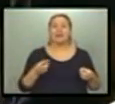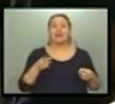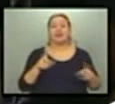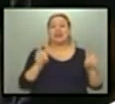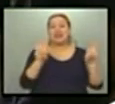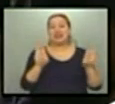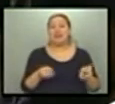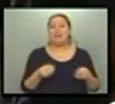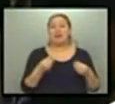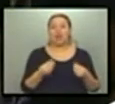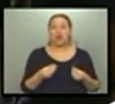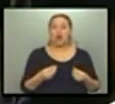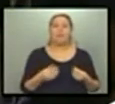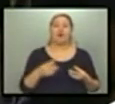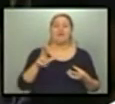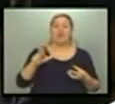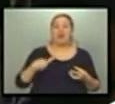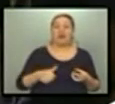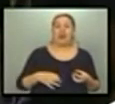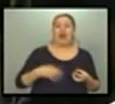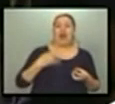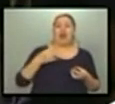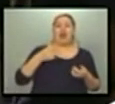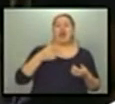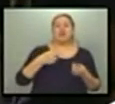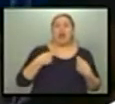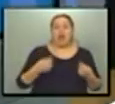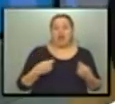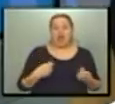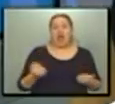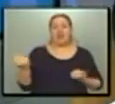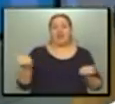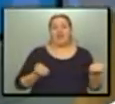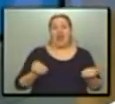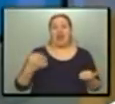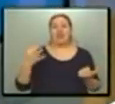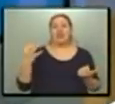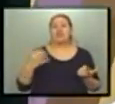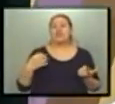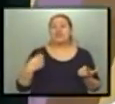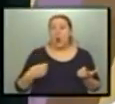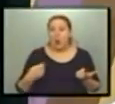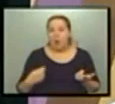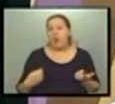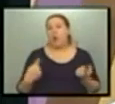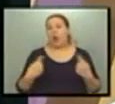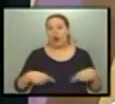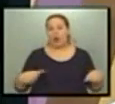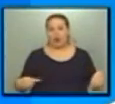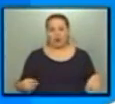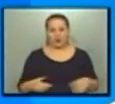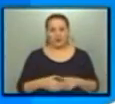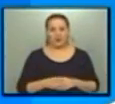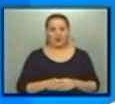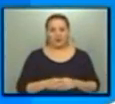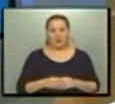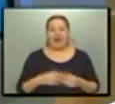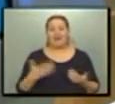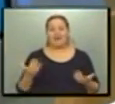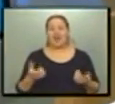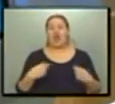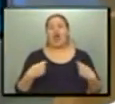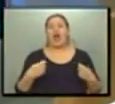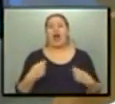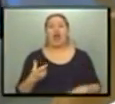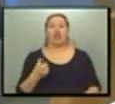ganancia confeccionistas, que son los gastos operativos, fletes, seguros. Sí, los costos logísticos, ¿no? Este de transporte tenés